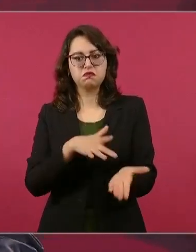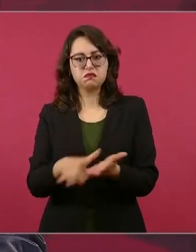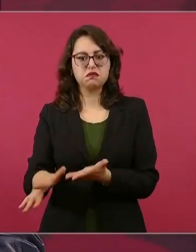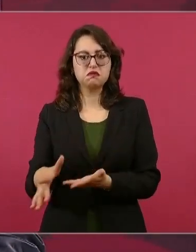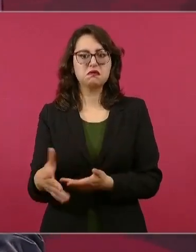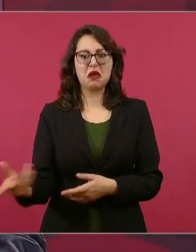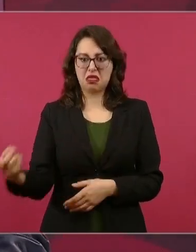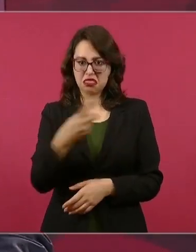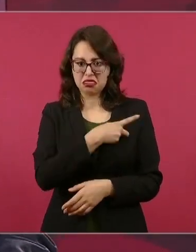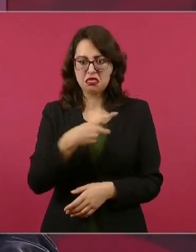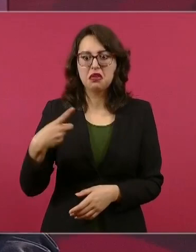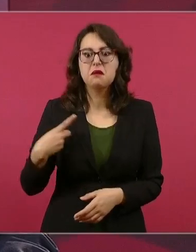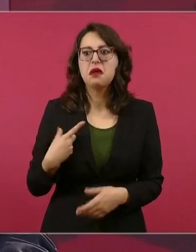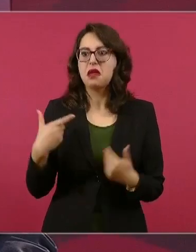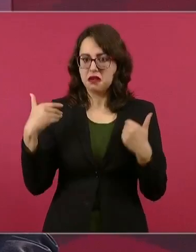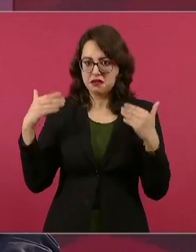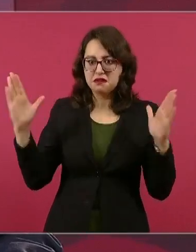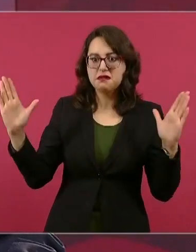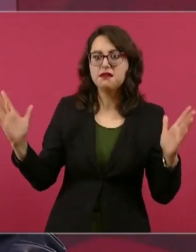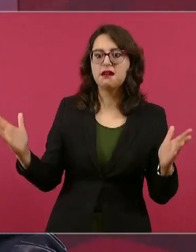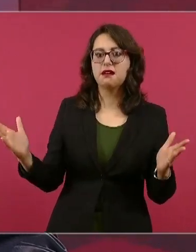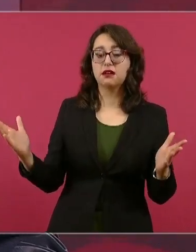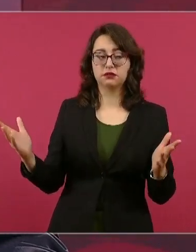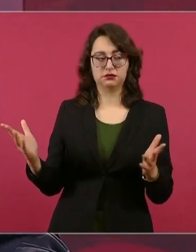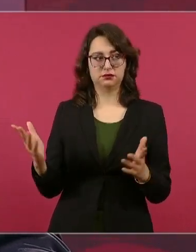el partido